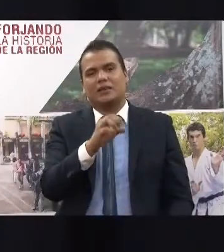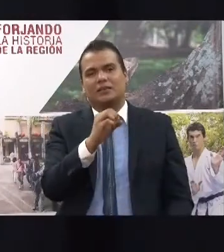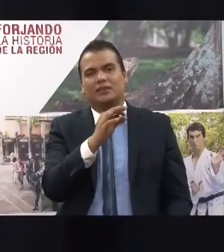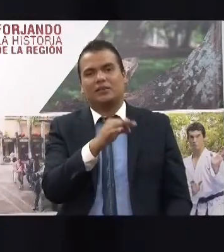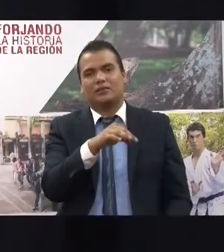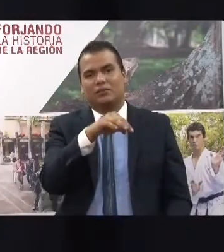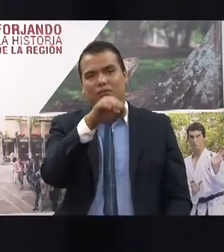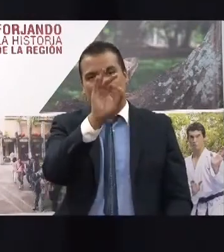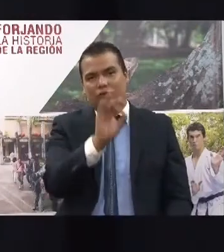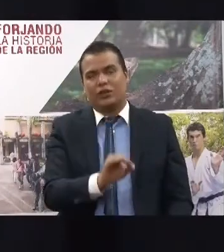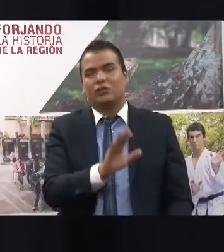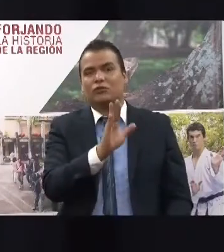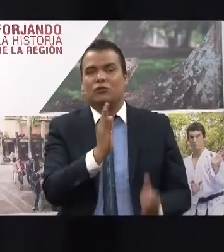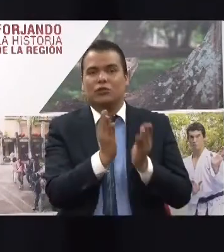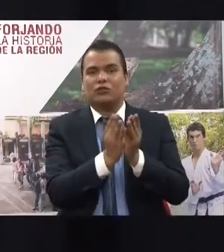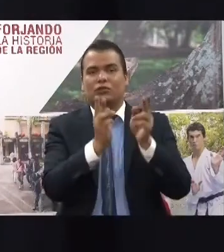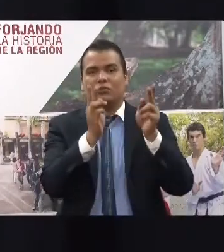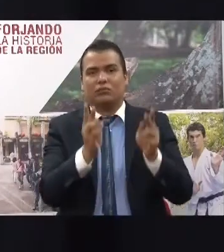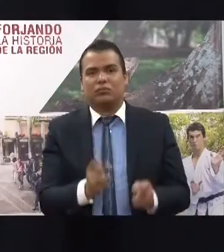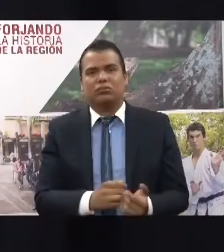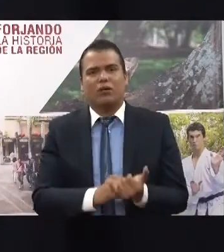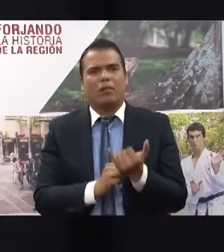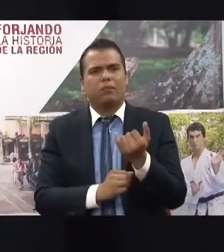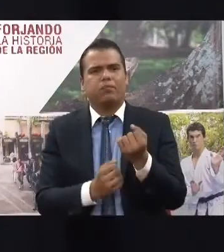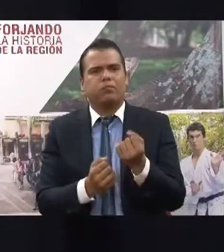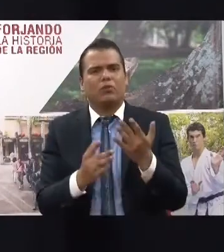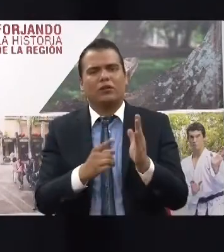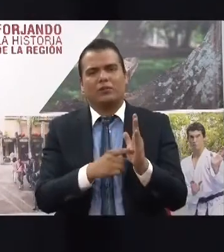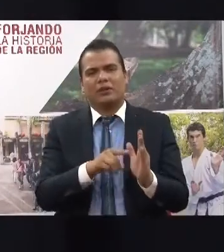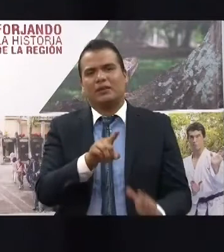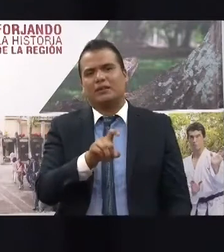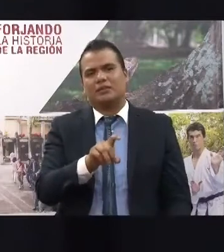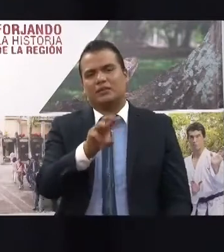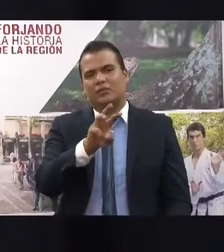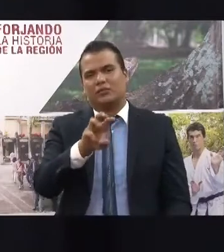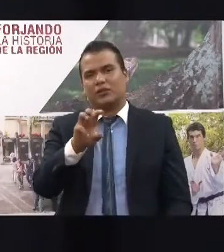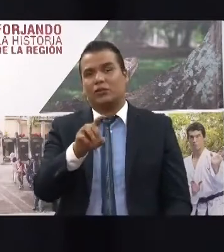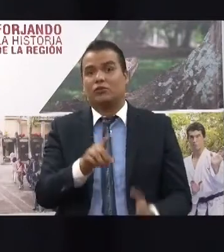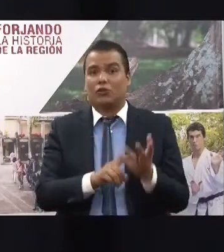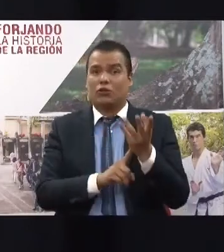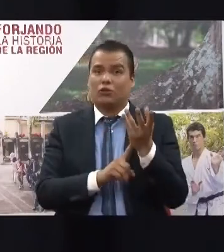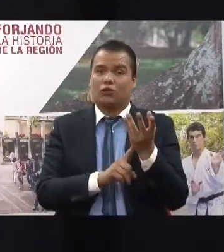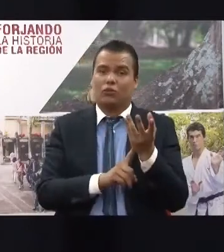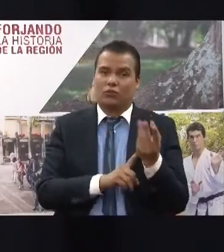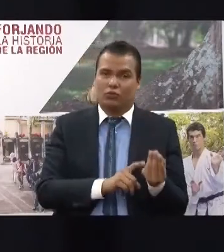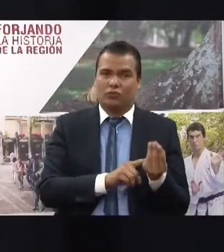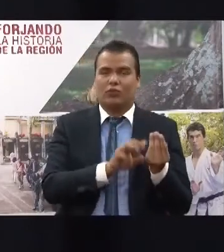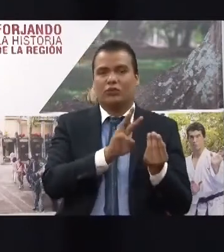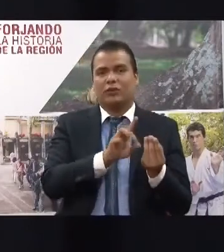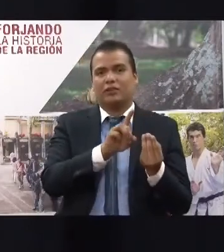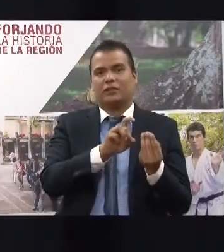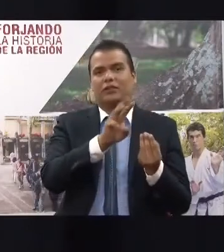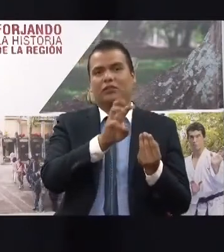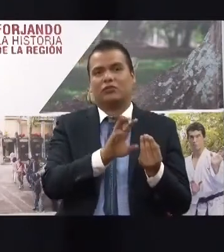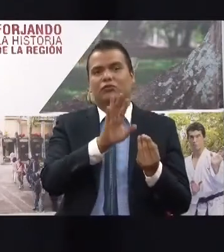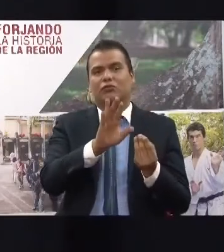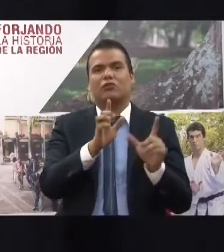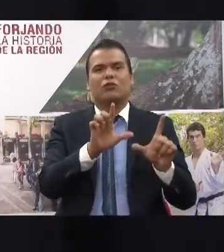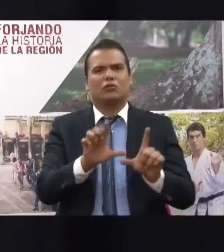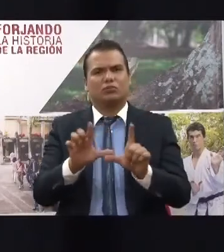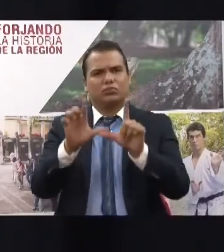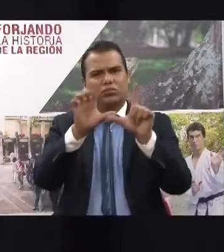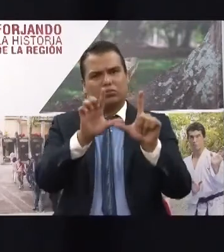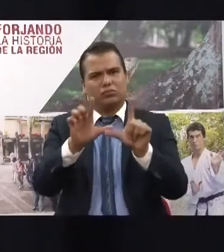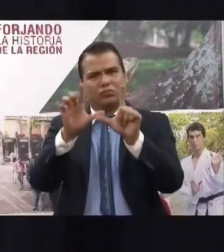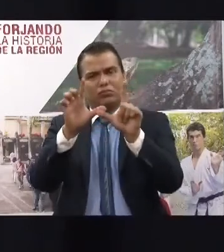los graduandos en el día de hoy, tenemos 1,688 en total, 368 de posgrados,